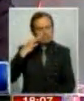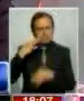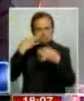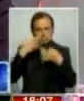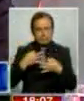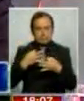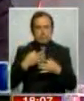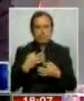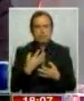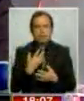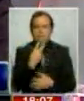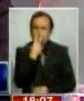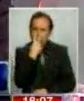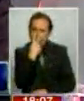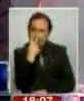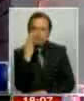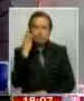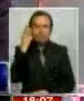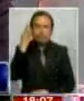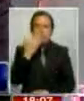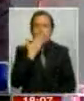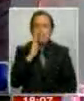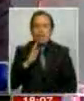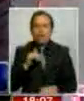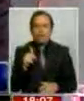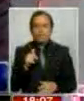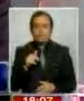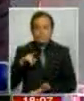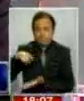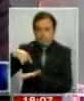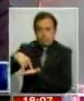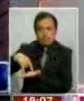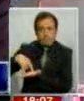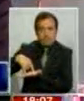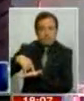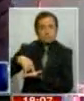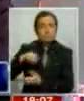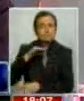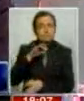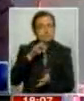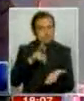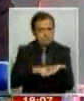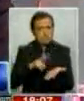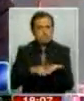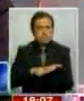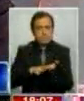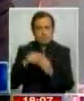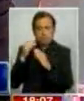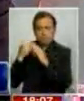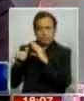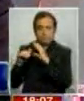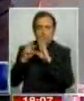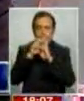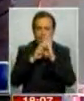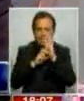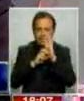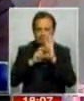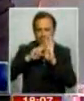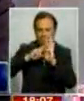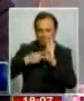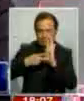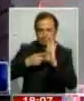donde efectivamente en el Parlamento se está llevando adelante, y te lo digo en forma directa,